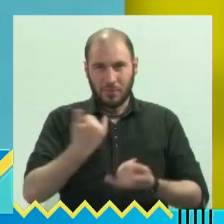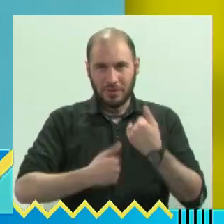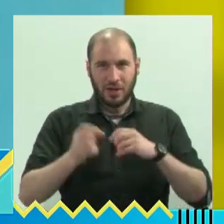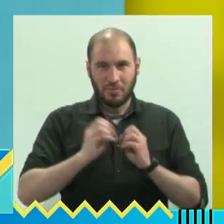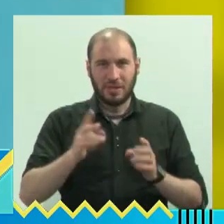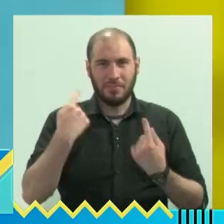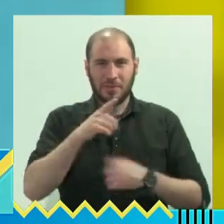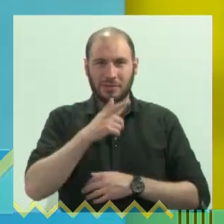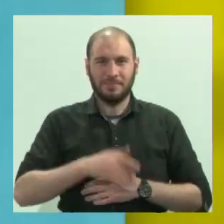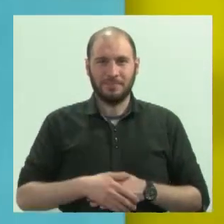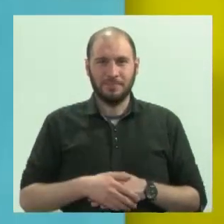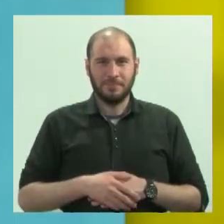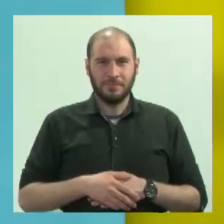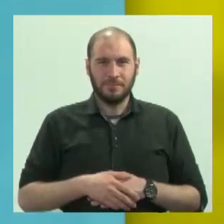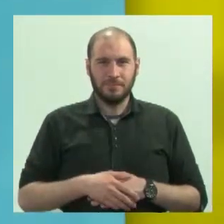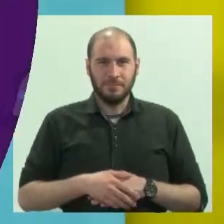Así empezamos Distintos Parecidos.